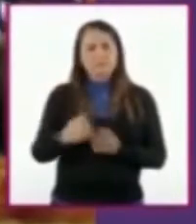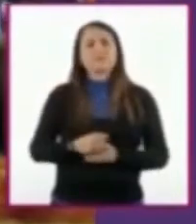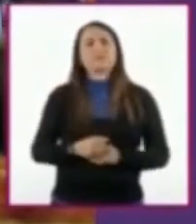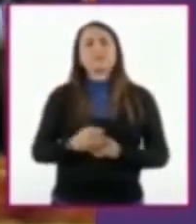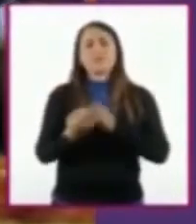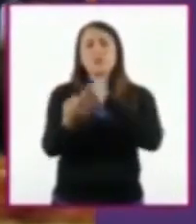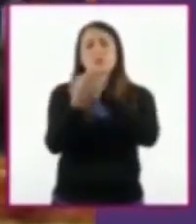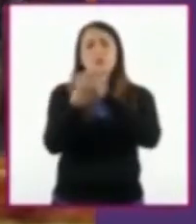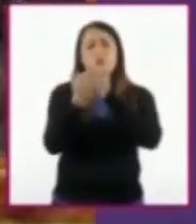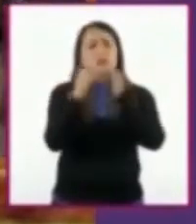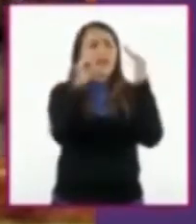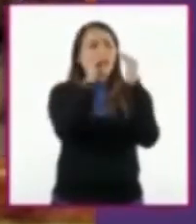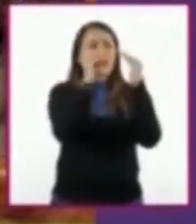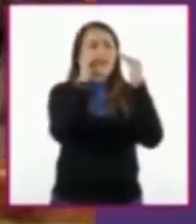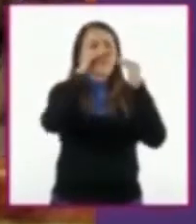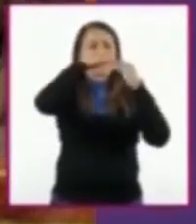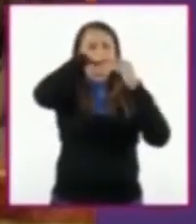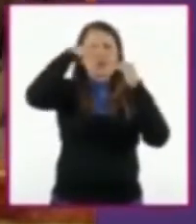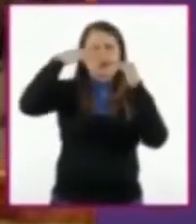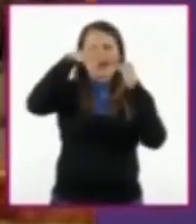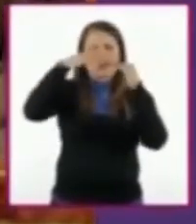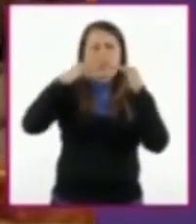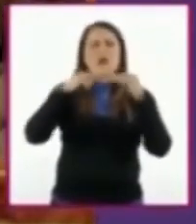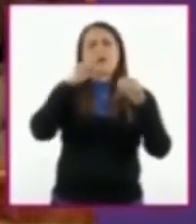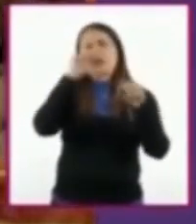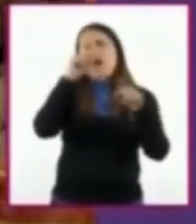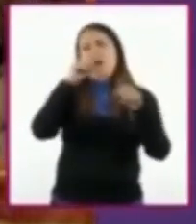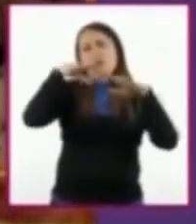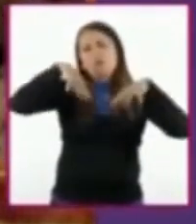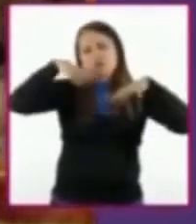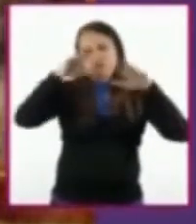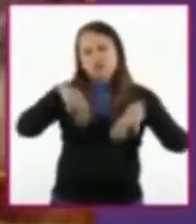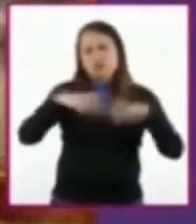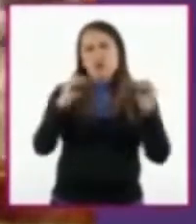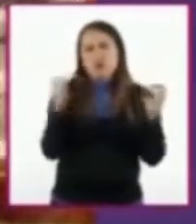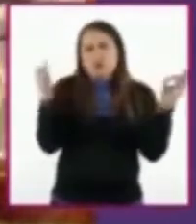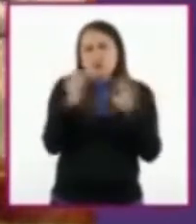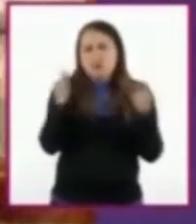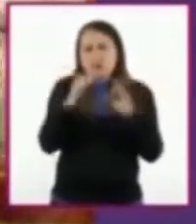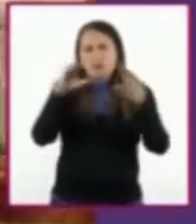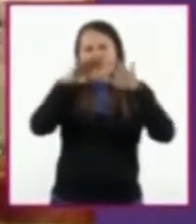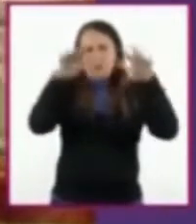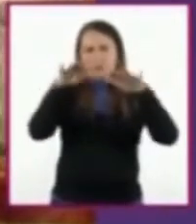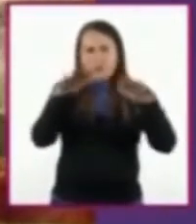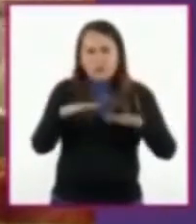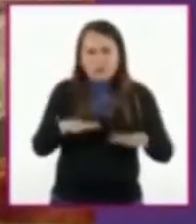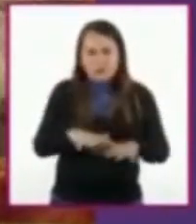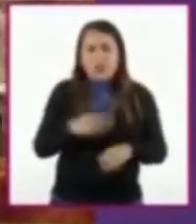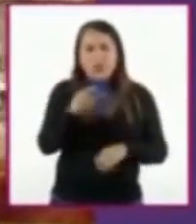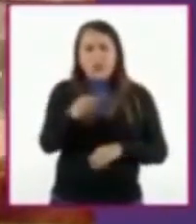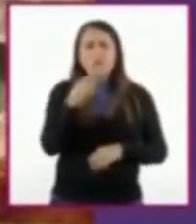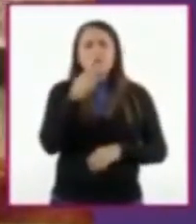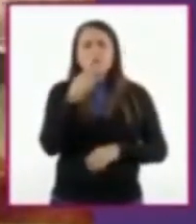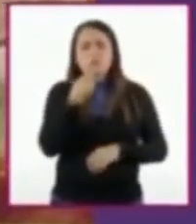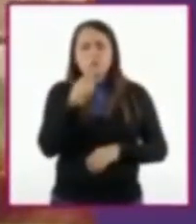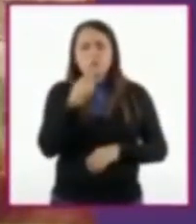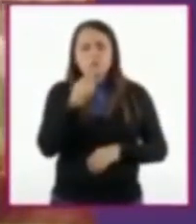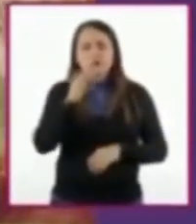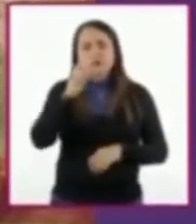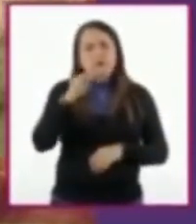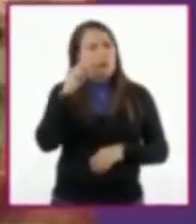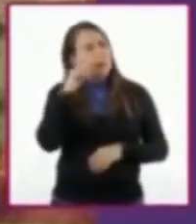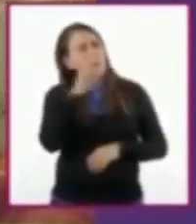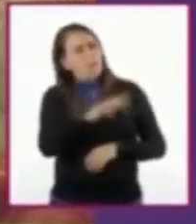parte superior de la vivienda contra fenómenos climáticos como lluvia y heladas. El empleo de este material proporciona una